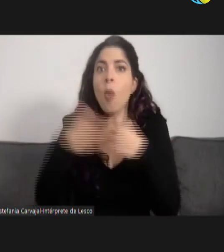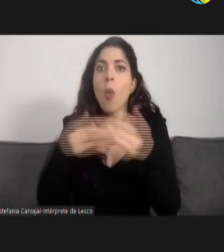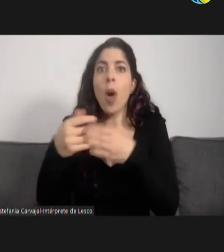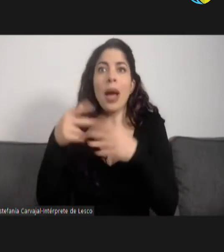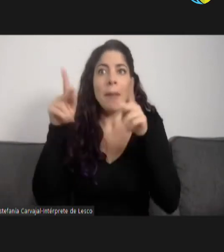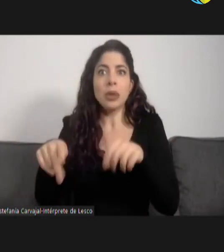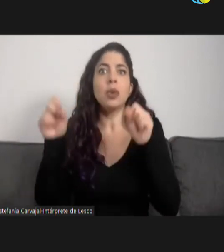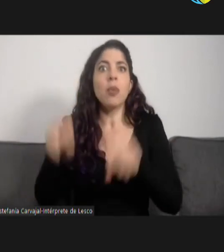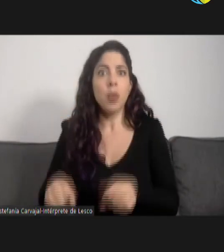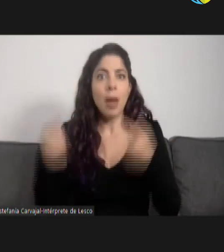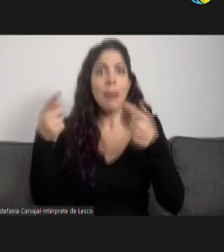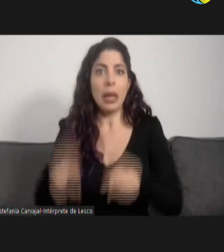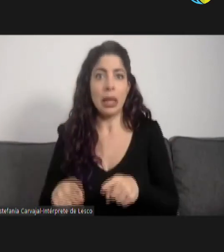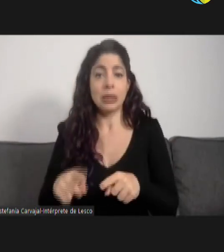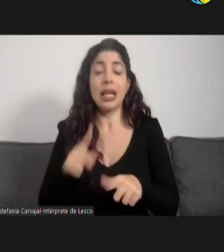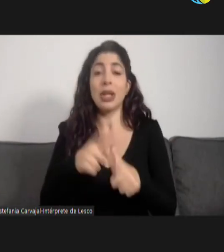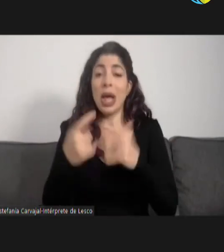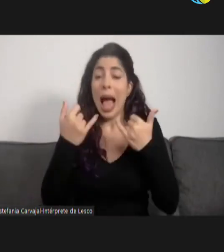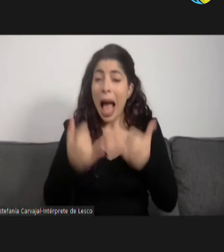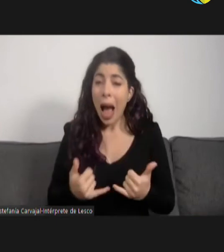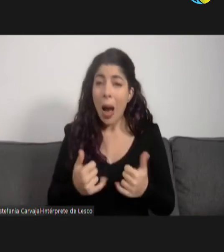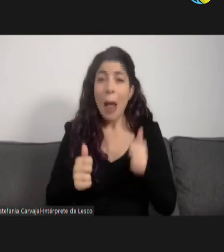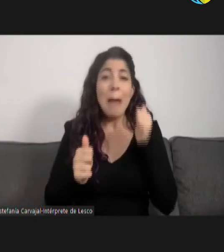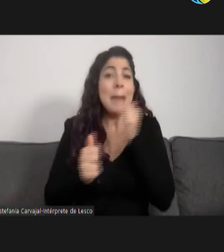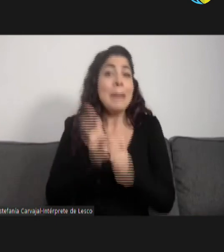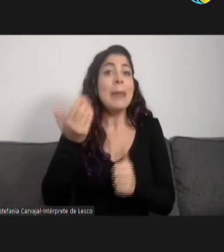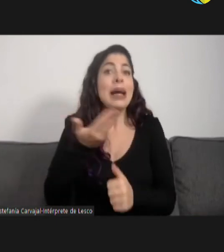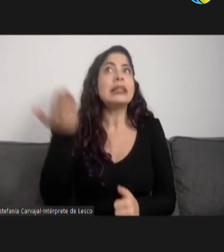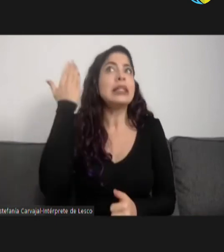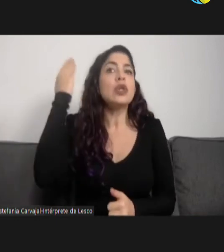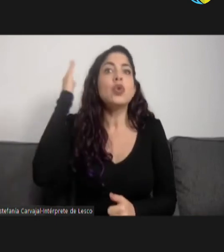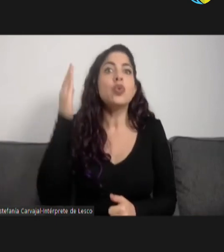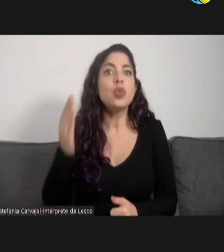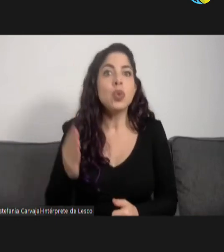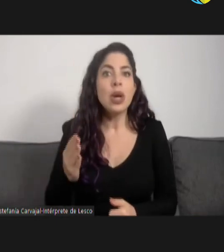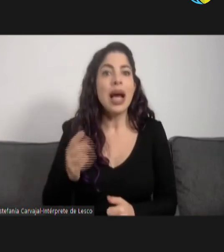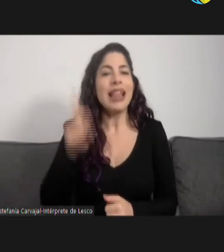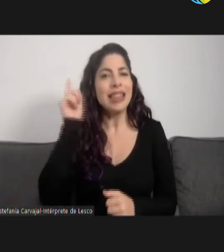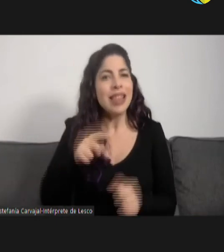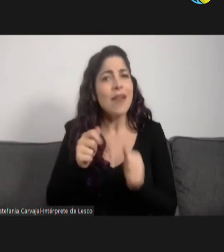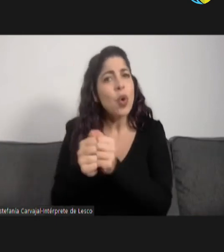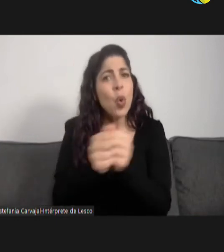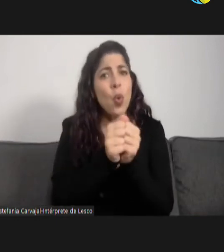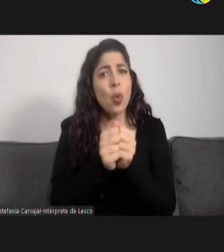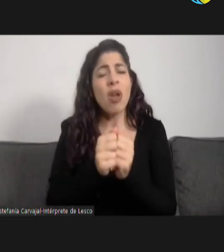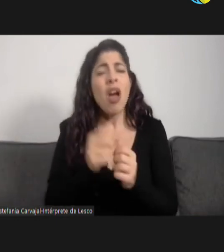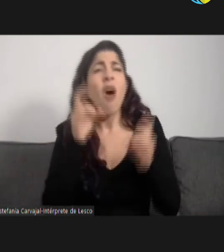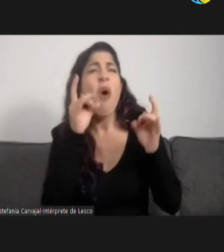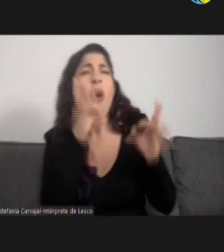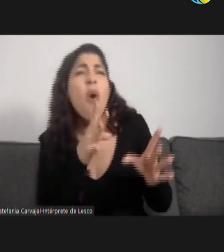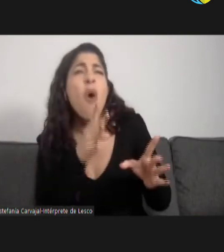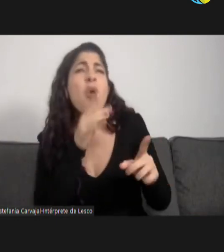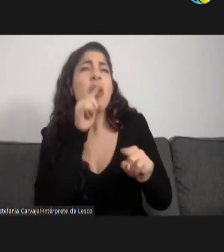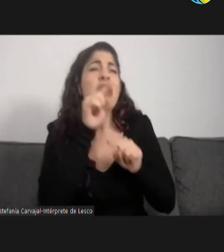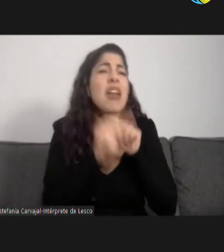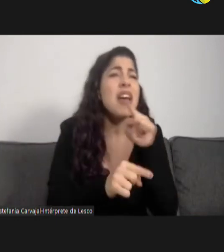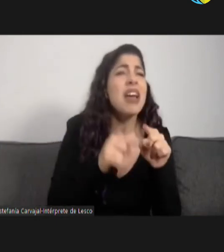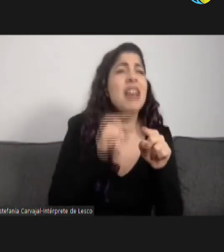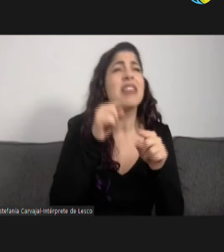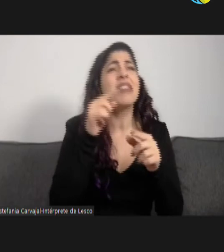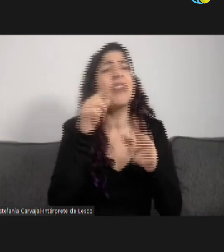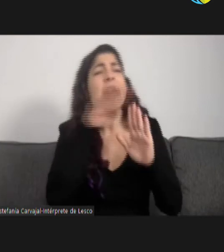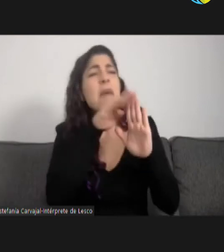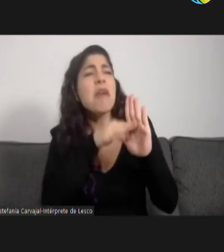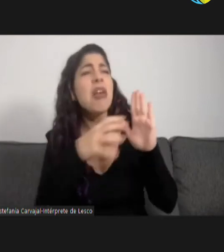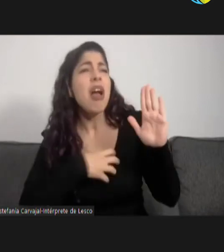que más que nunca en este momento ocupamos unirnos como país y no empezar a levantar mensajes de odio y que es que aquí, allá, que es que las medidas,